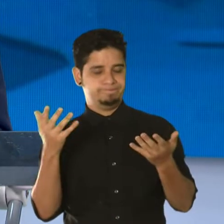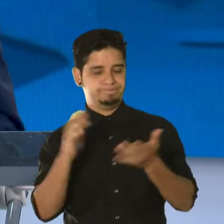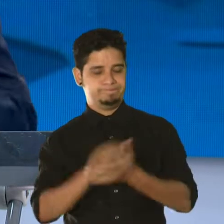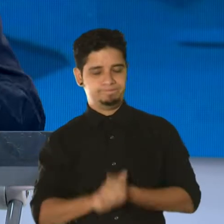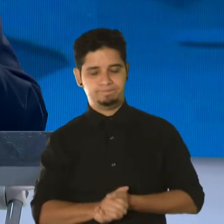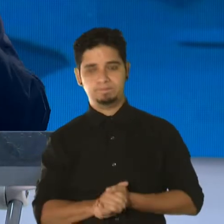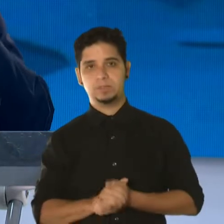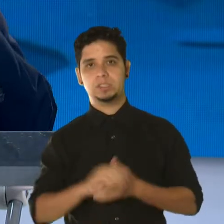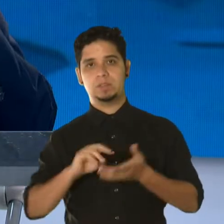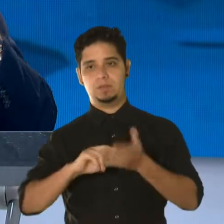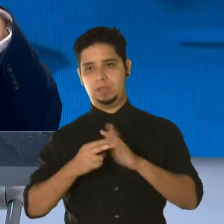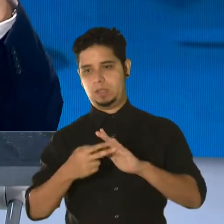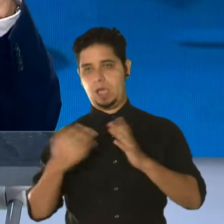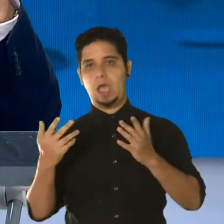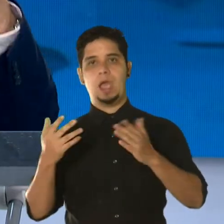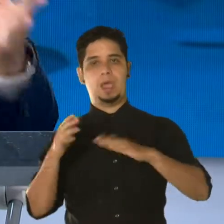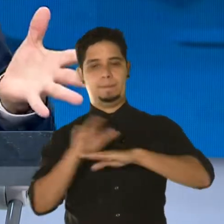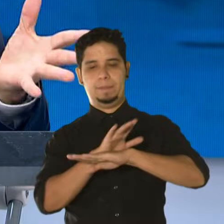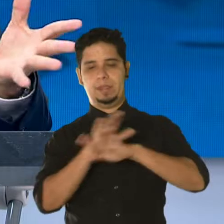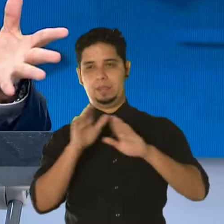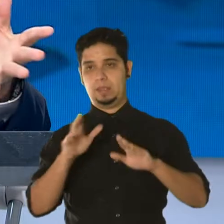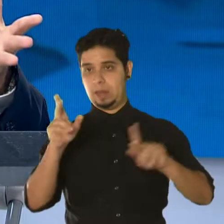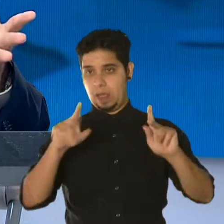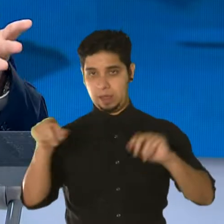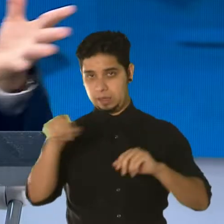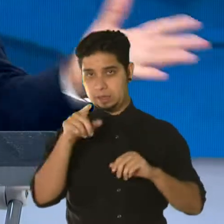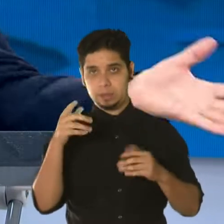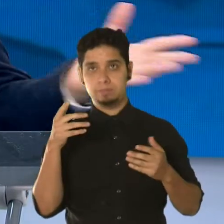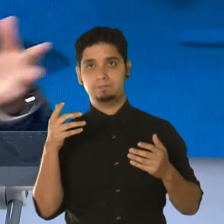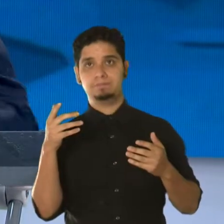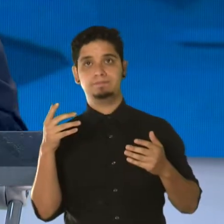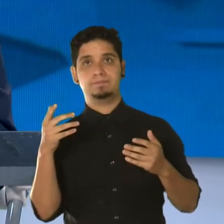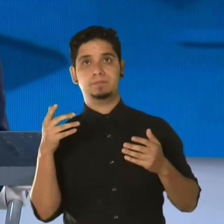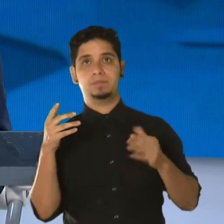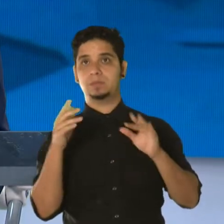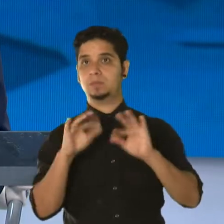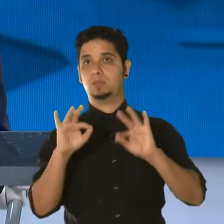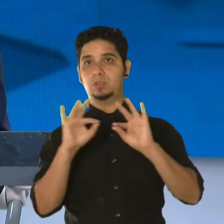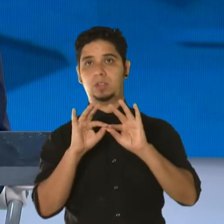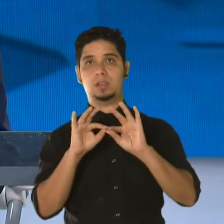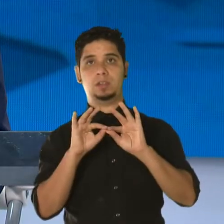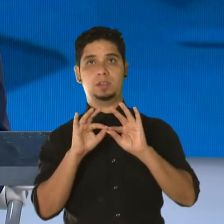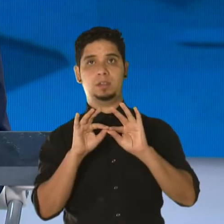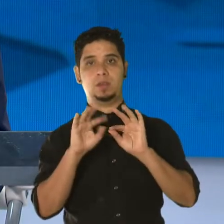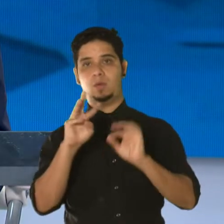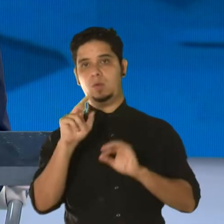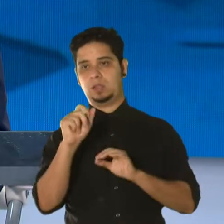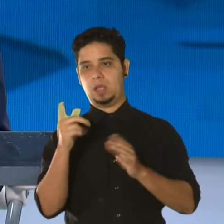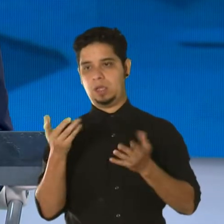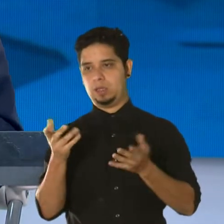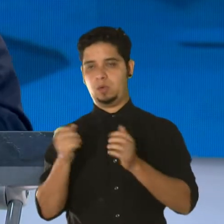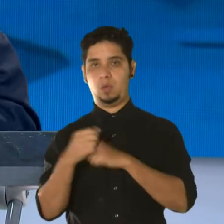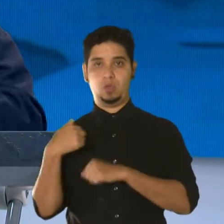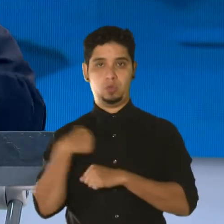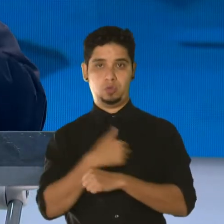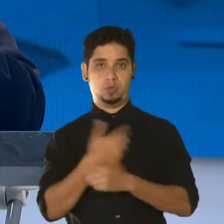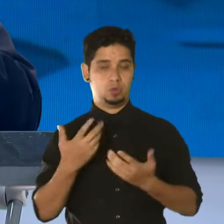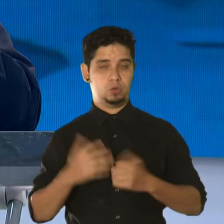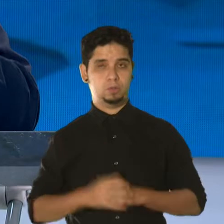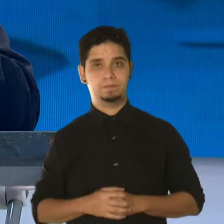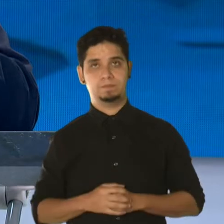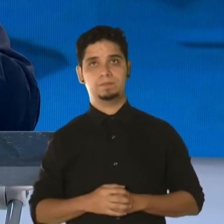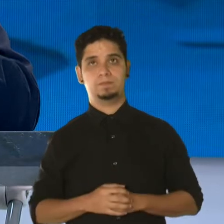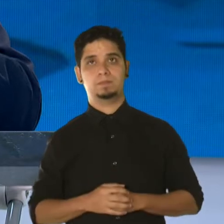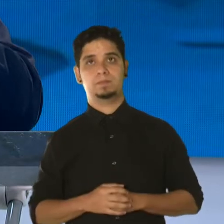el empresario, especialmente y la gente, ¿no? Porque a veces, por eso es la importancia de que Walter está con nosotros aquí, en el sentido de que porque esto